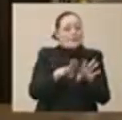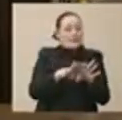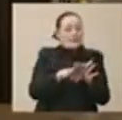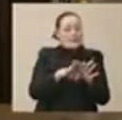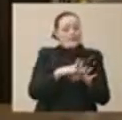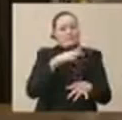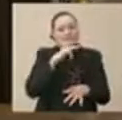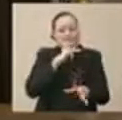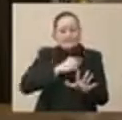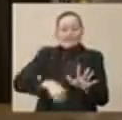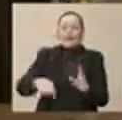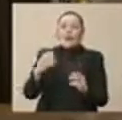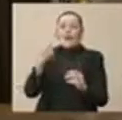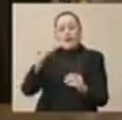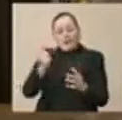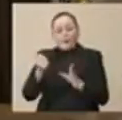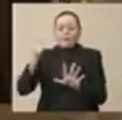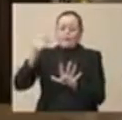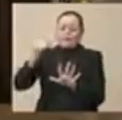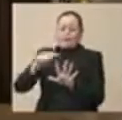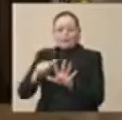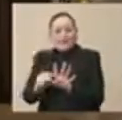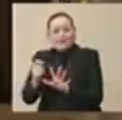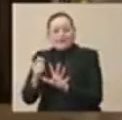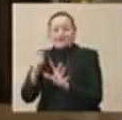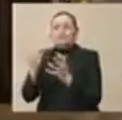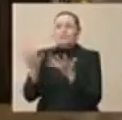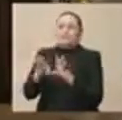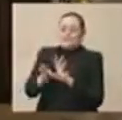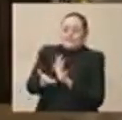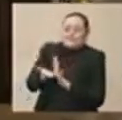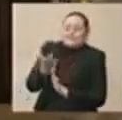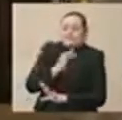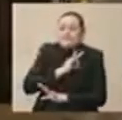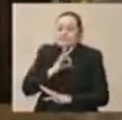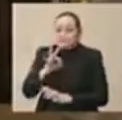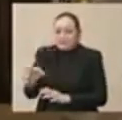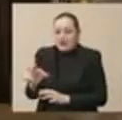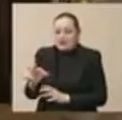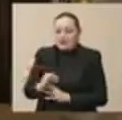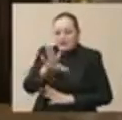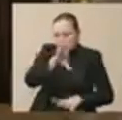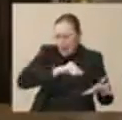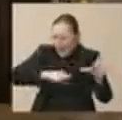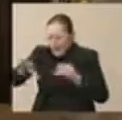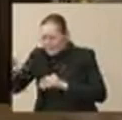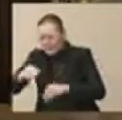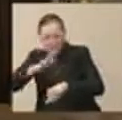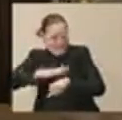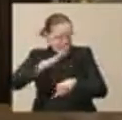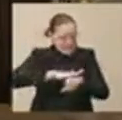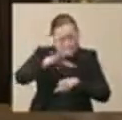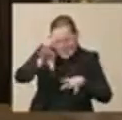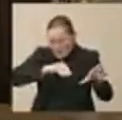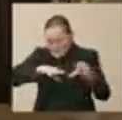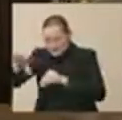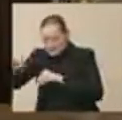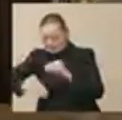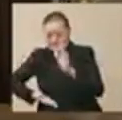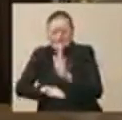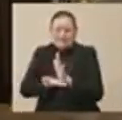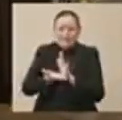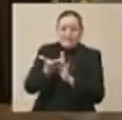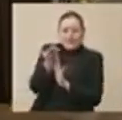y los otros dos tienen también una tendencia a la alza lamentablemente el número de contagios se ha incrementado